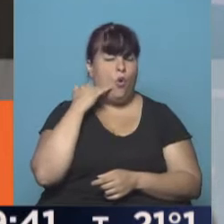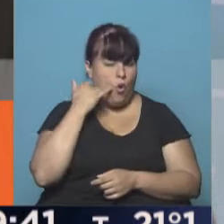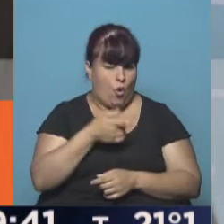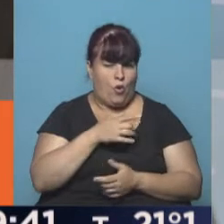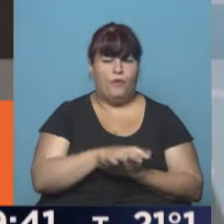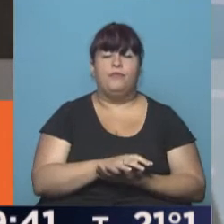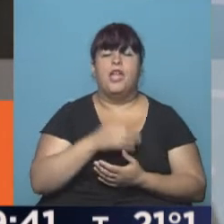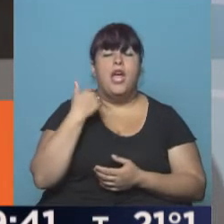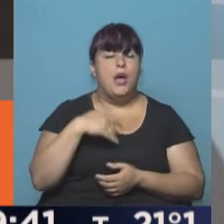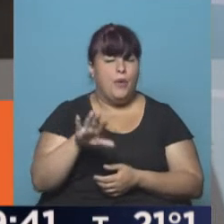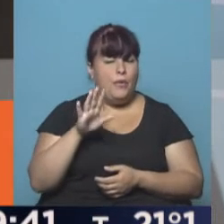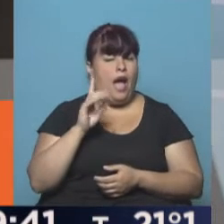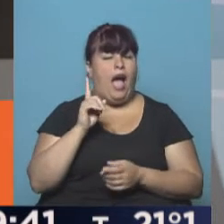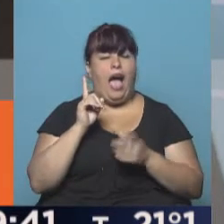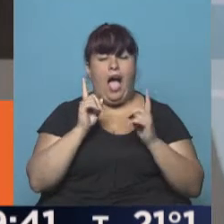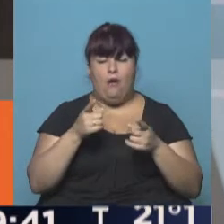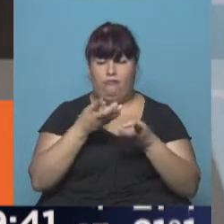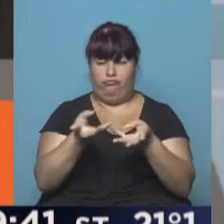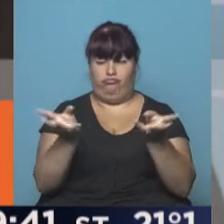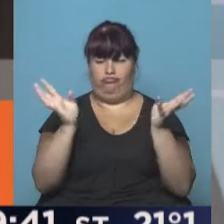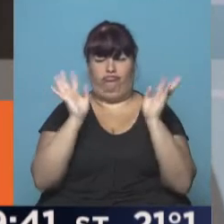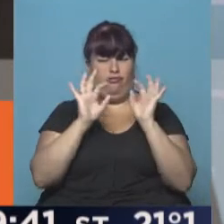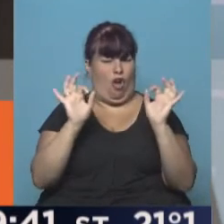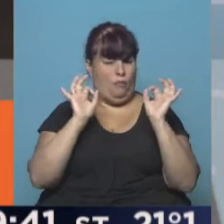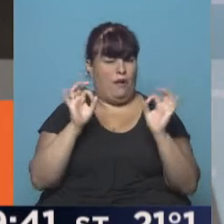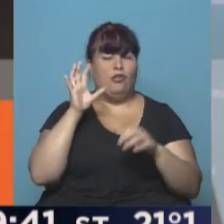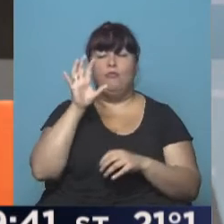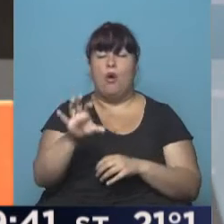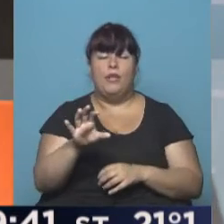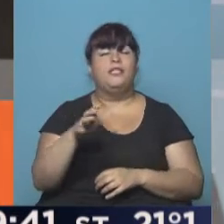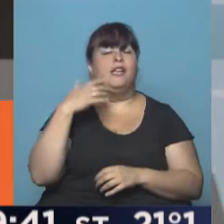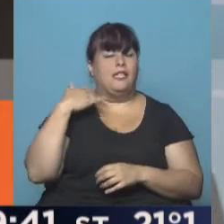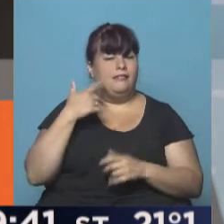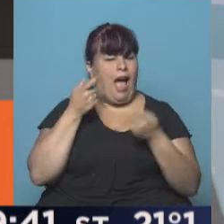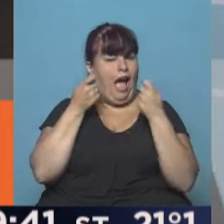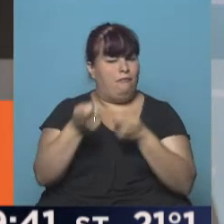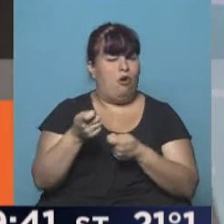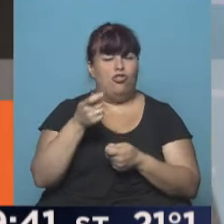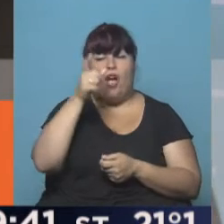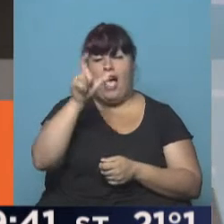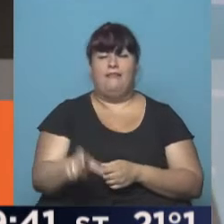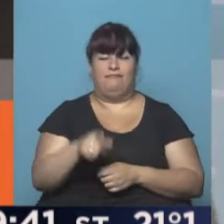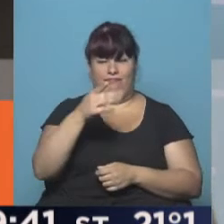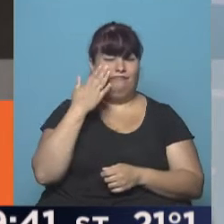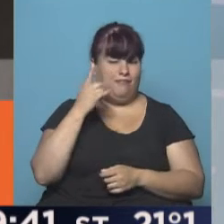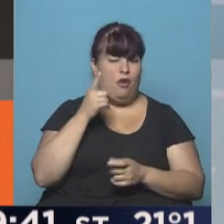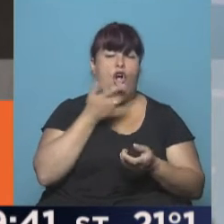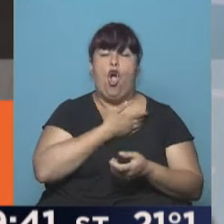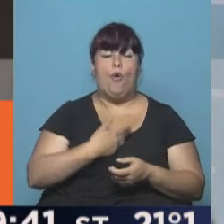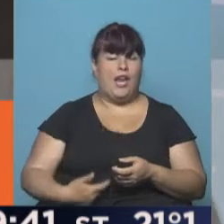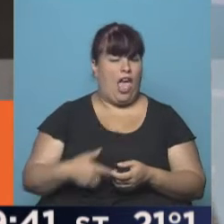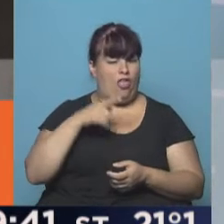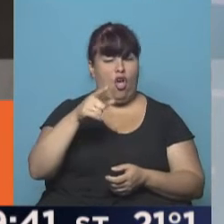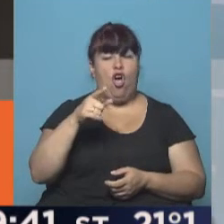y van a mantener un plenario ampliado en la provincia en un claro respaldo a quien estamos viendo en imagen al gobernador